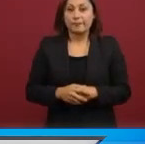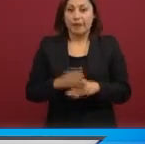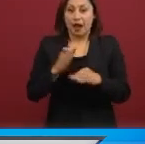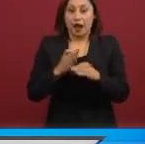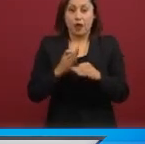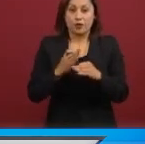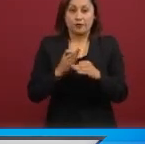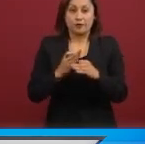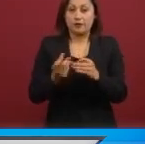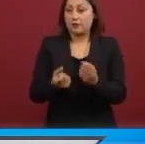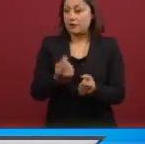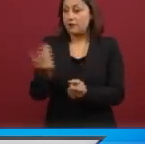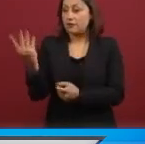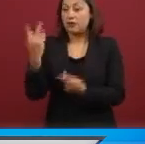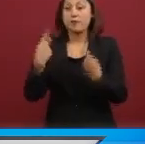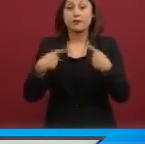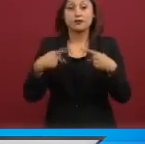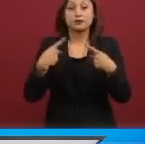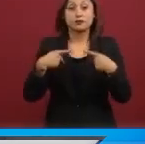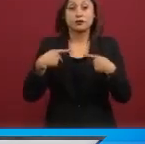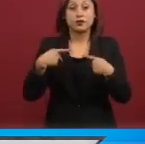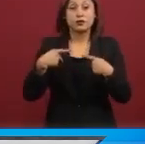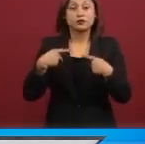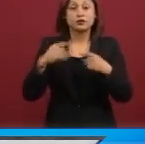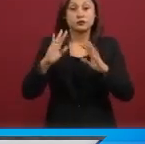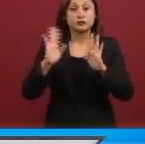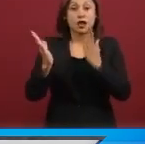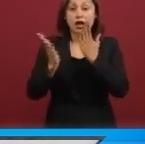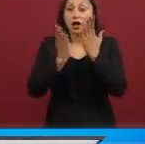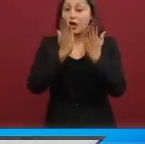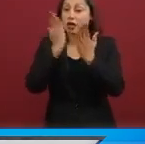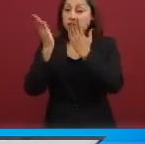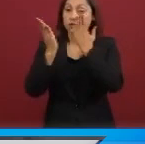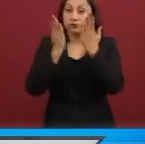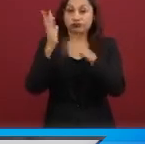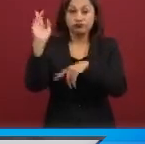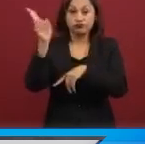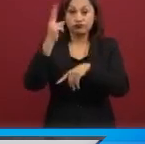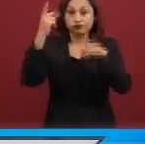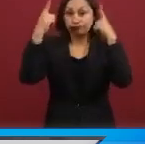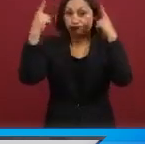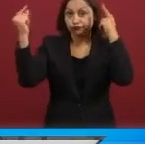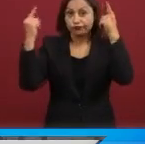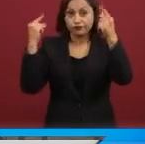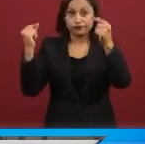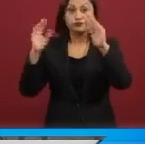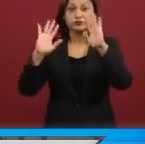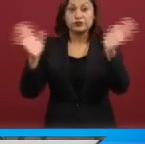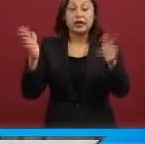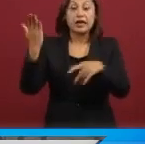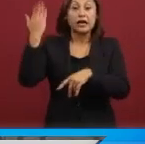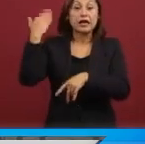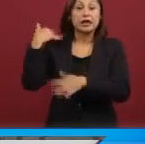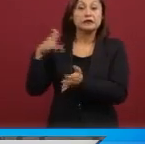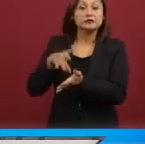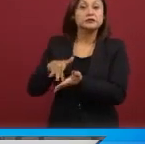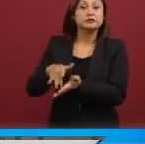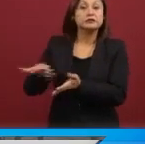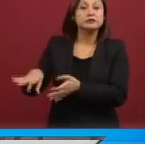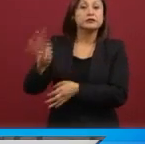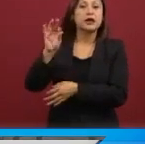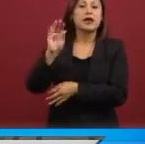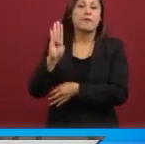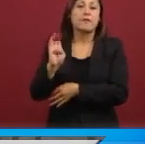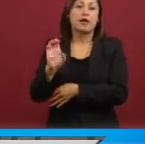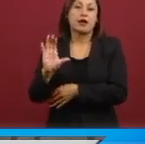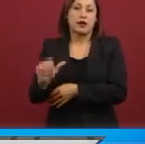estas universidades. La meta es de 500,000 becas. El objetivo es que no se queden los jóvenes sin oportunidad de estudiar y trabajar. Propondrá la